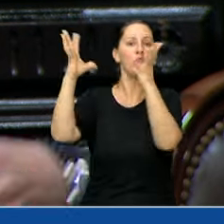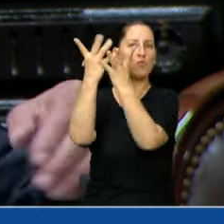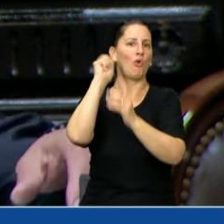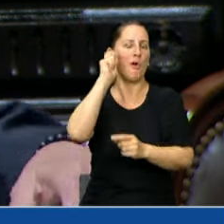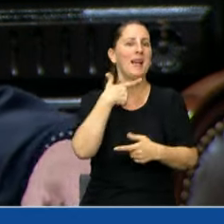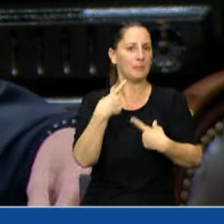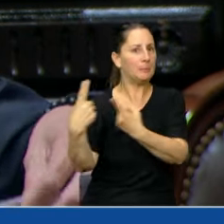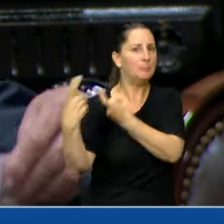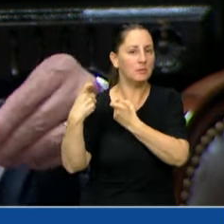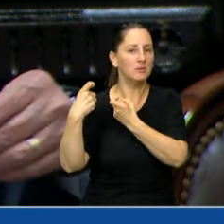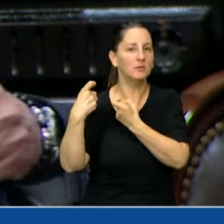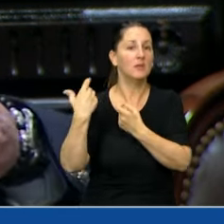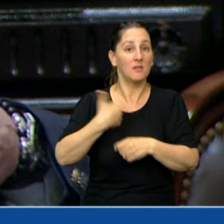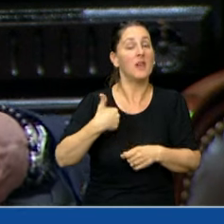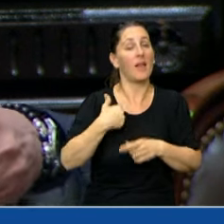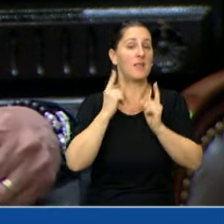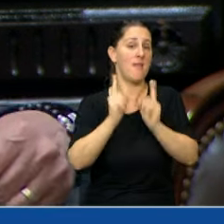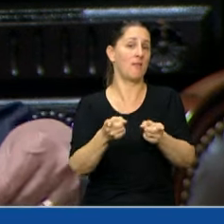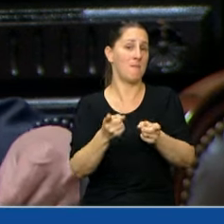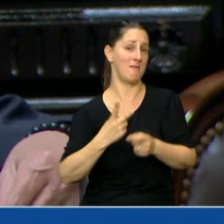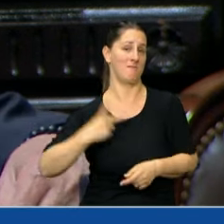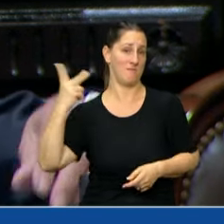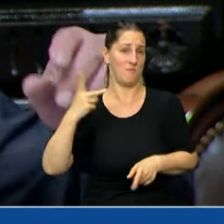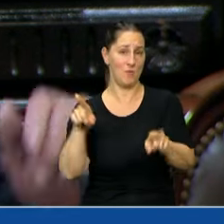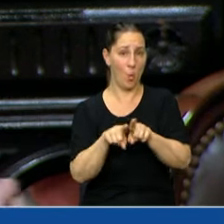y también lo